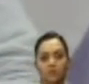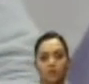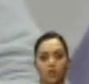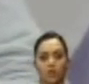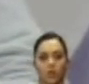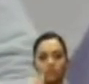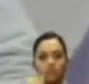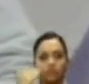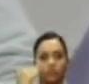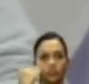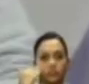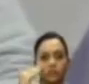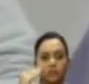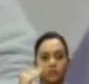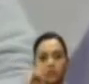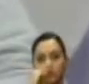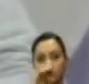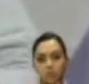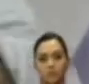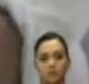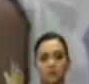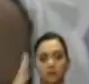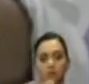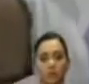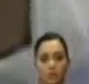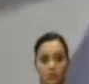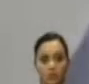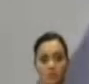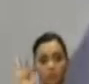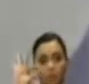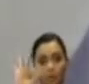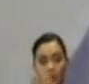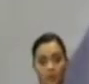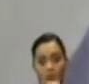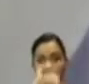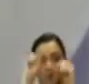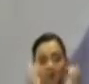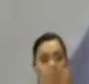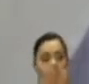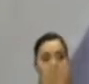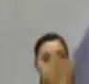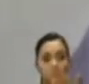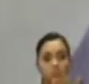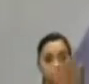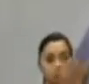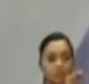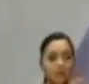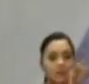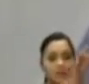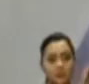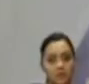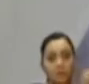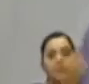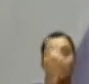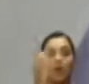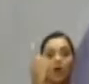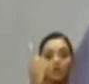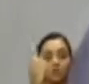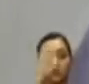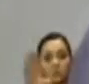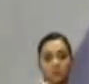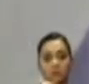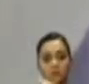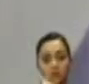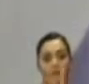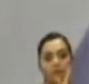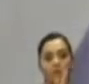los adultos, $5 para los niños. Eso quiere decir que a las 9 de la mañana pueden coger la lancha a Santay, luego a las 11 la lancha al ferrocarril